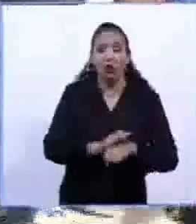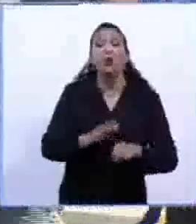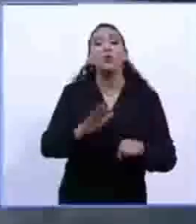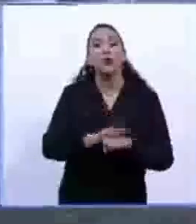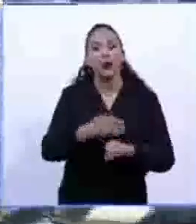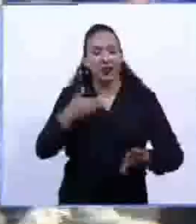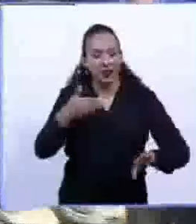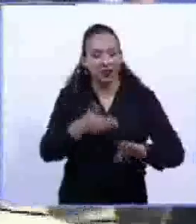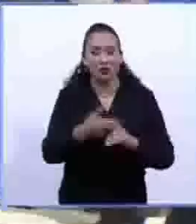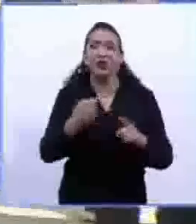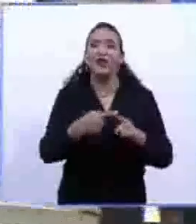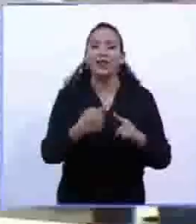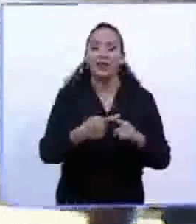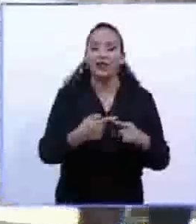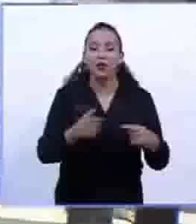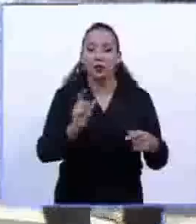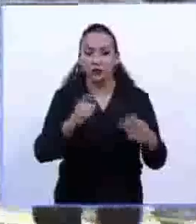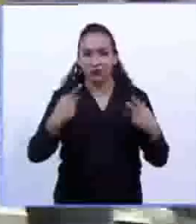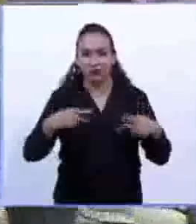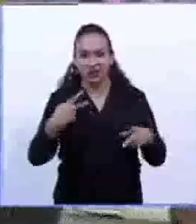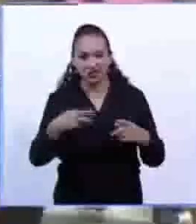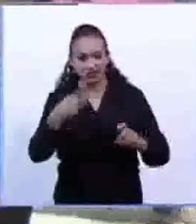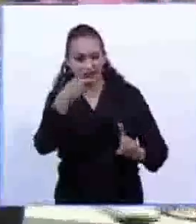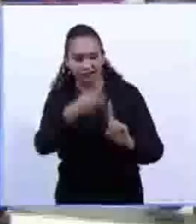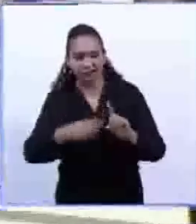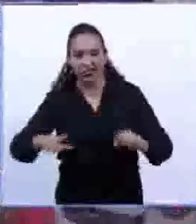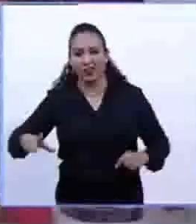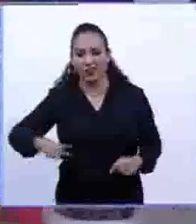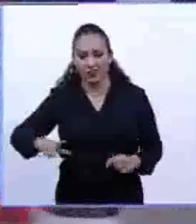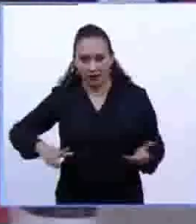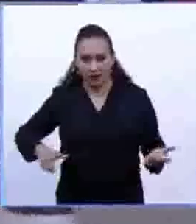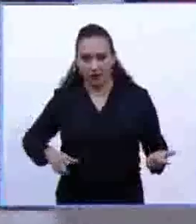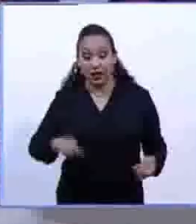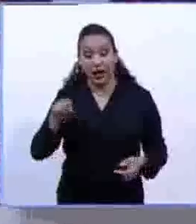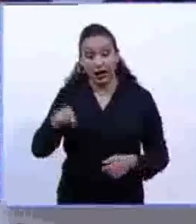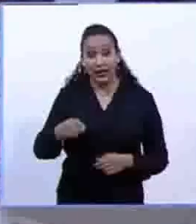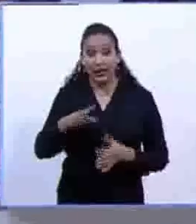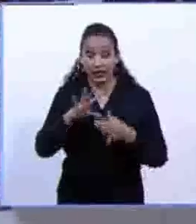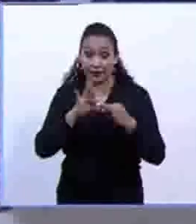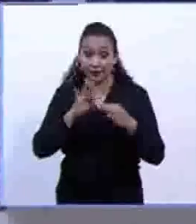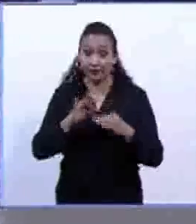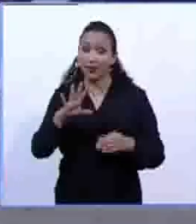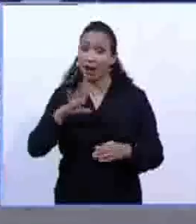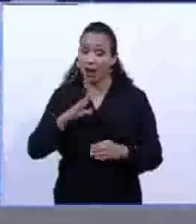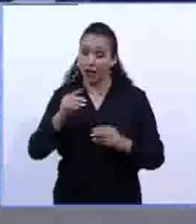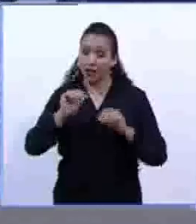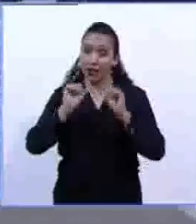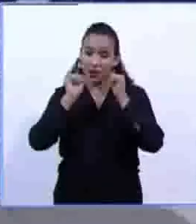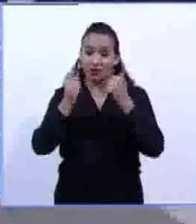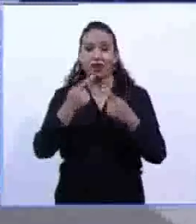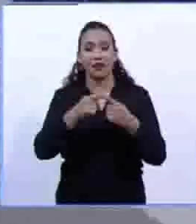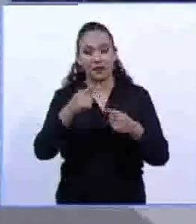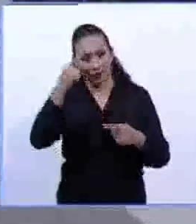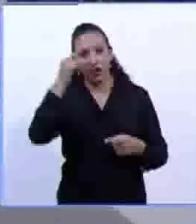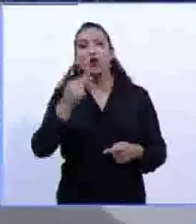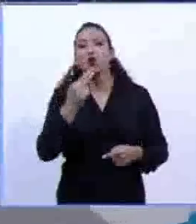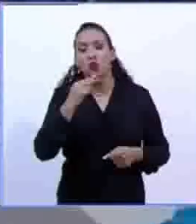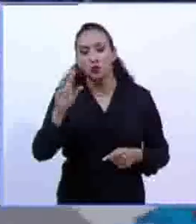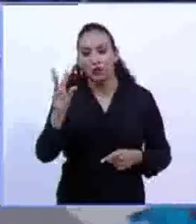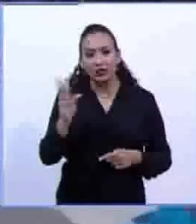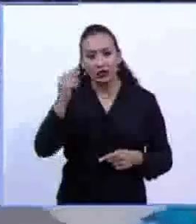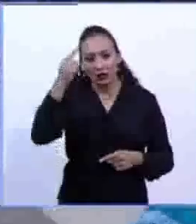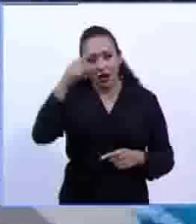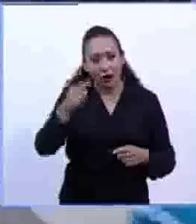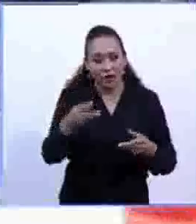gobierno. Añade que se ha documentado cómo los estados utilizan el aparato de seguridad para vigilar, acosar y criminalizar